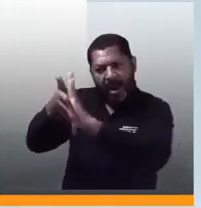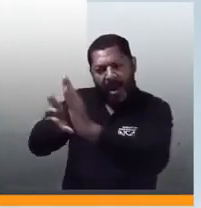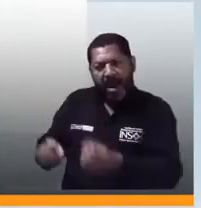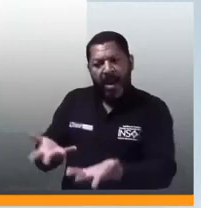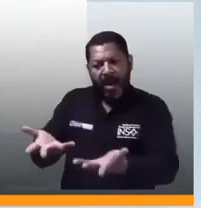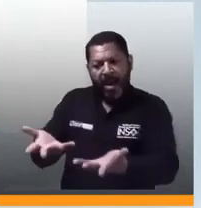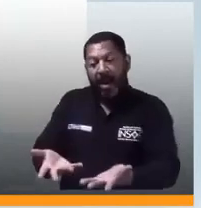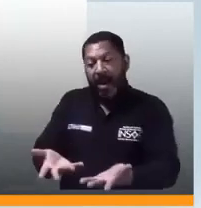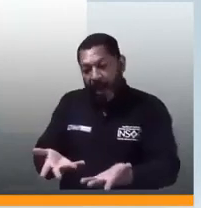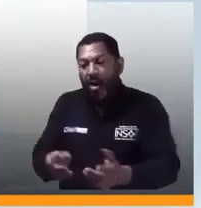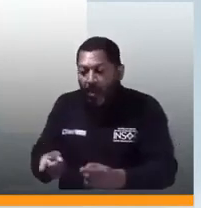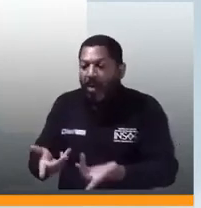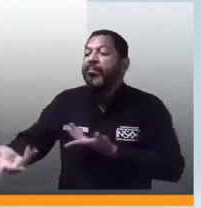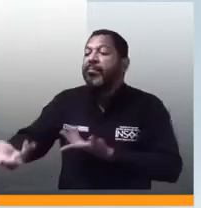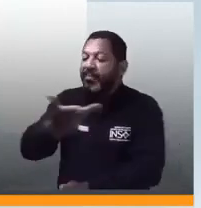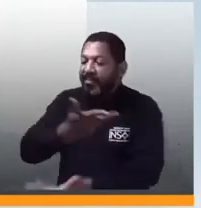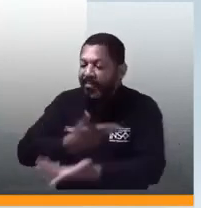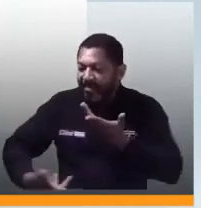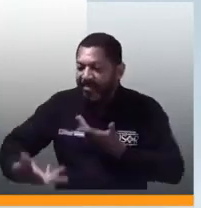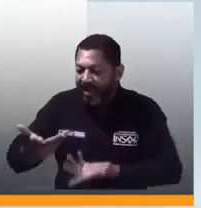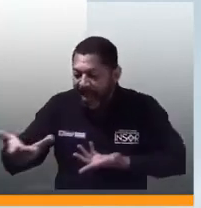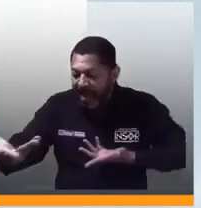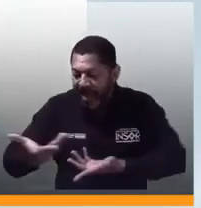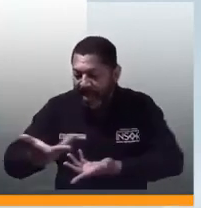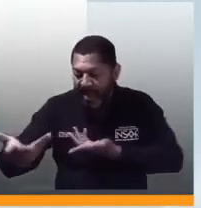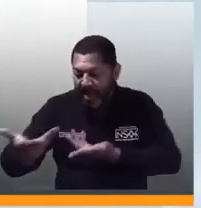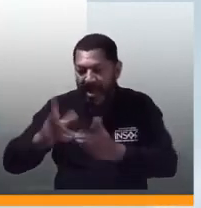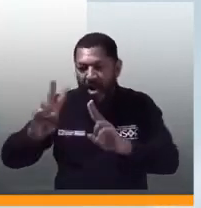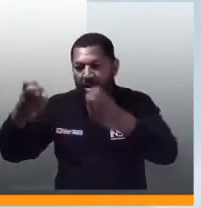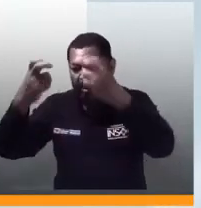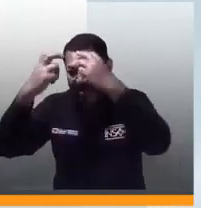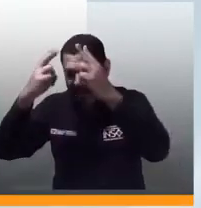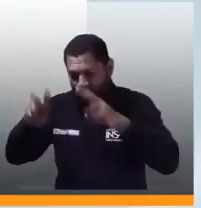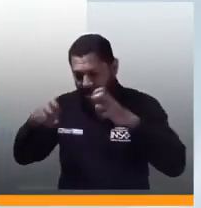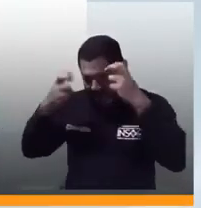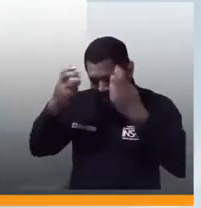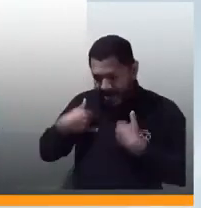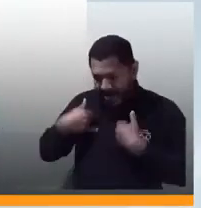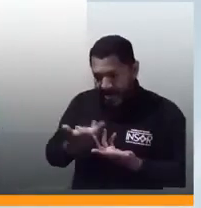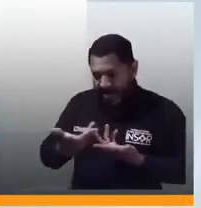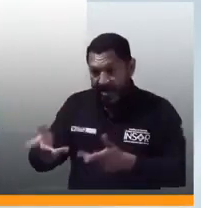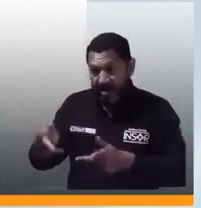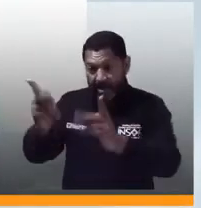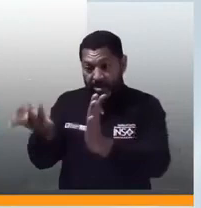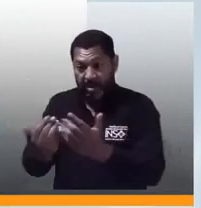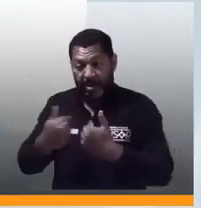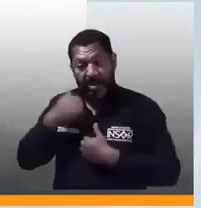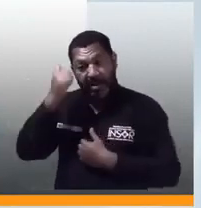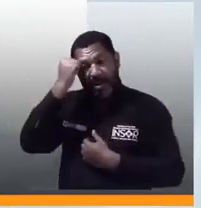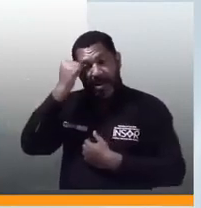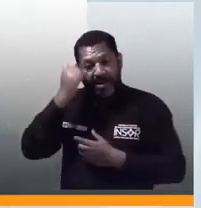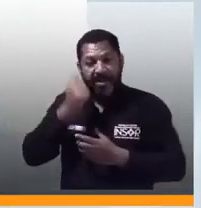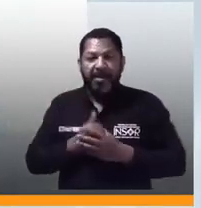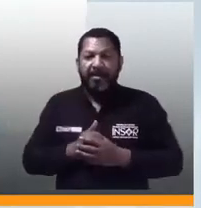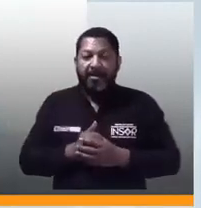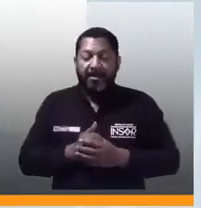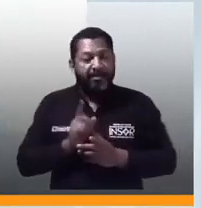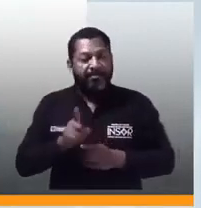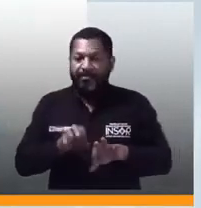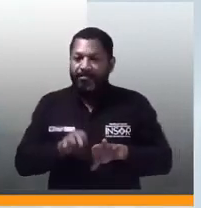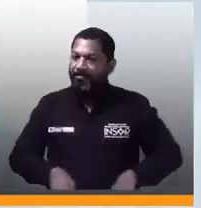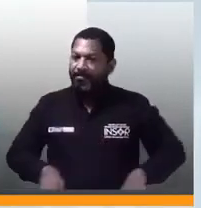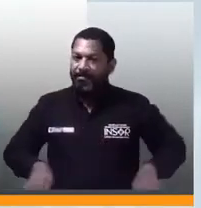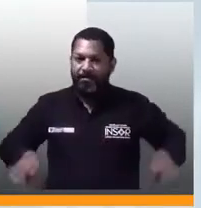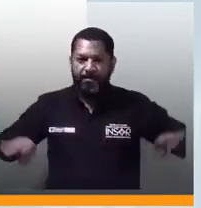esos espacios de interacción y de intercambio de conocimiento entre ellos, porque como lo decía ahorita, o sea, es muy